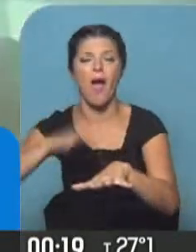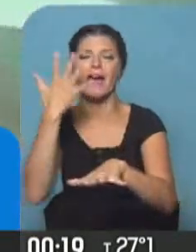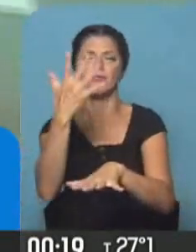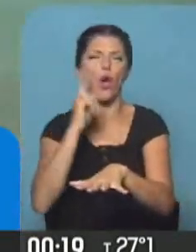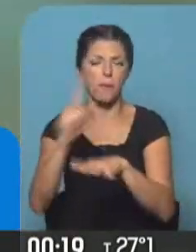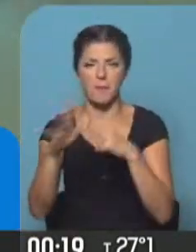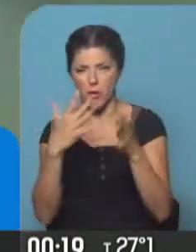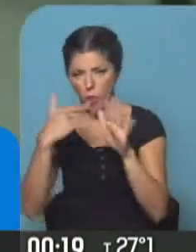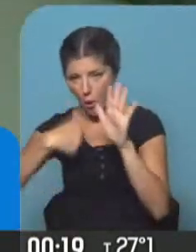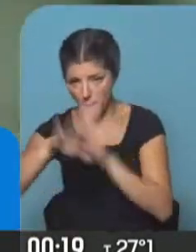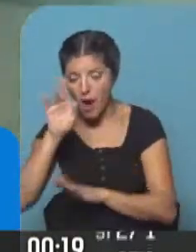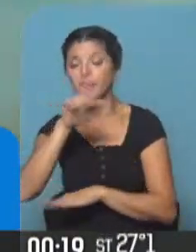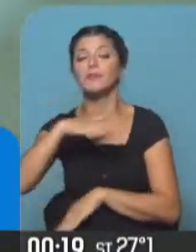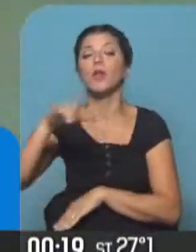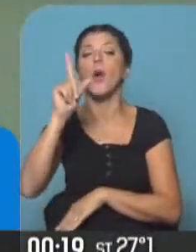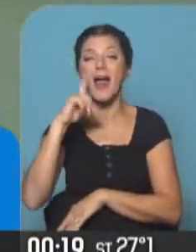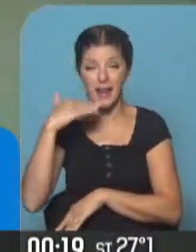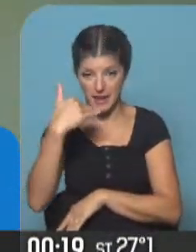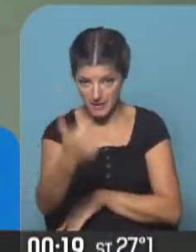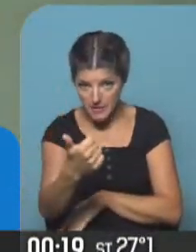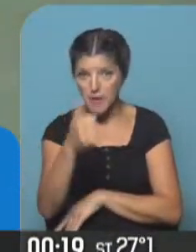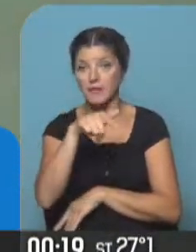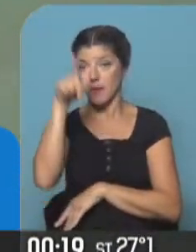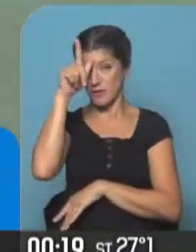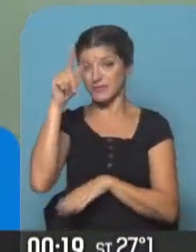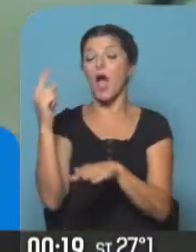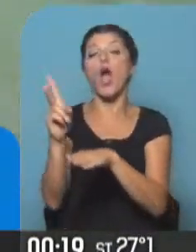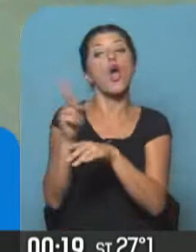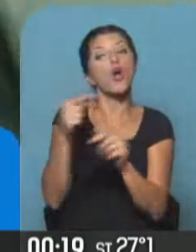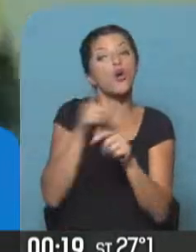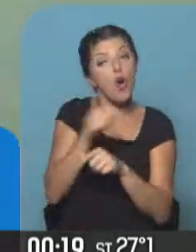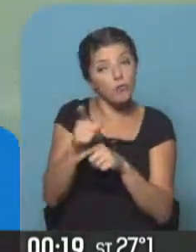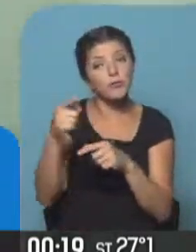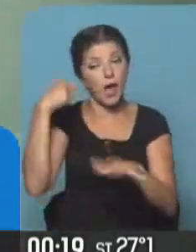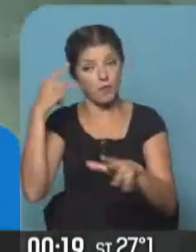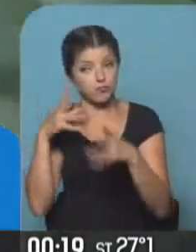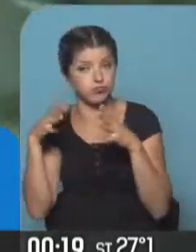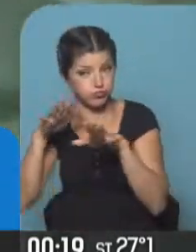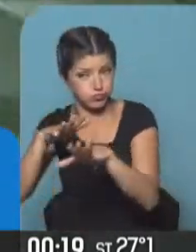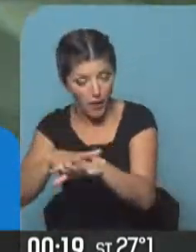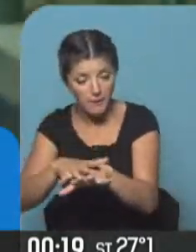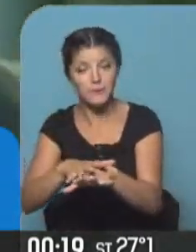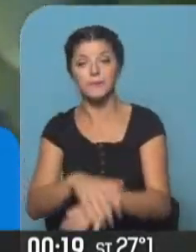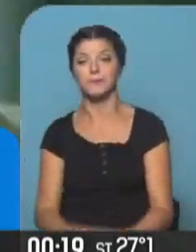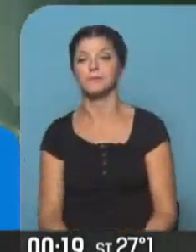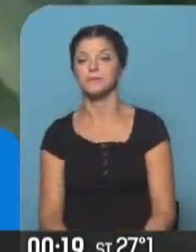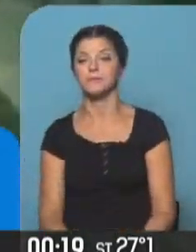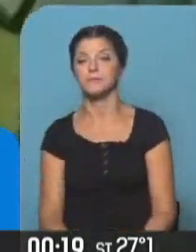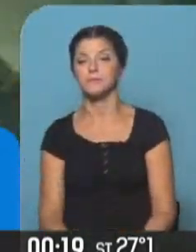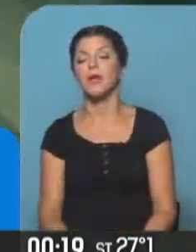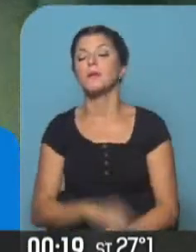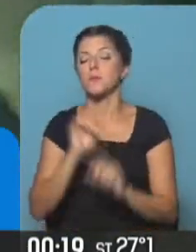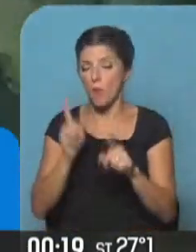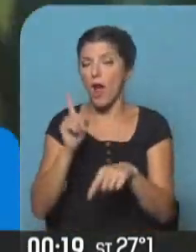calles céntricas de Lima por la policía antimotines, mientras que las voces a favor que han dividido a Perú en las últimas horas